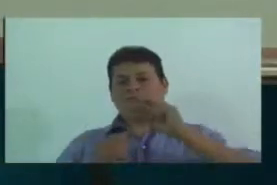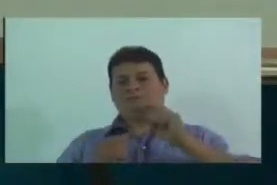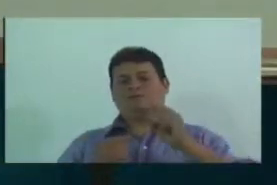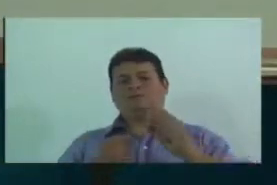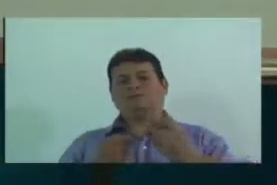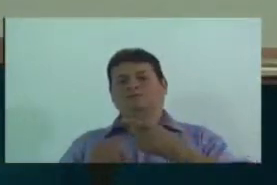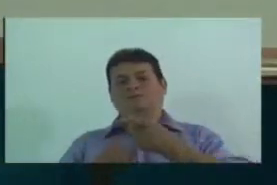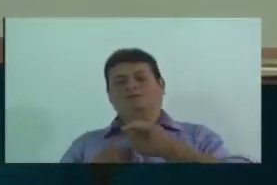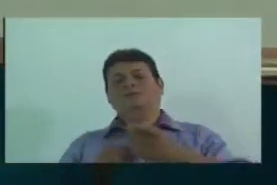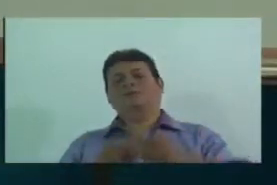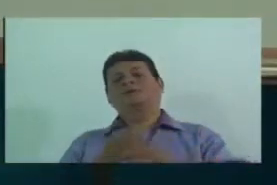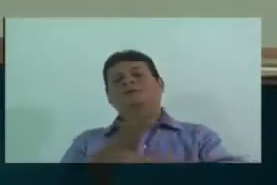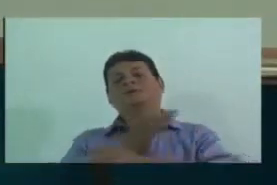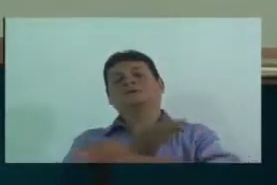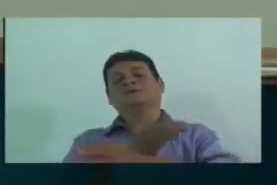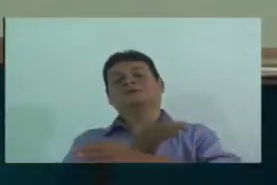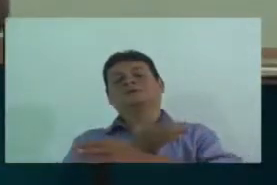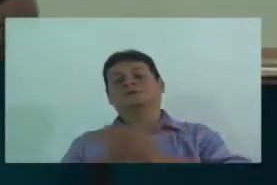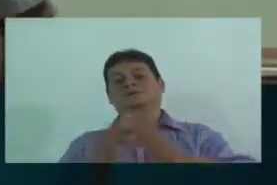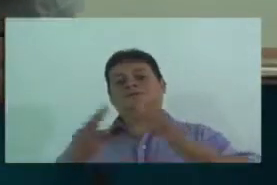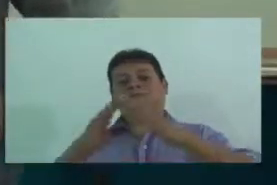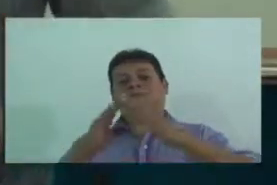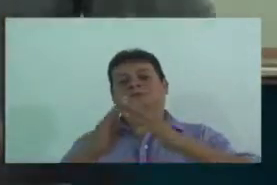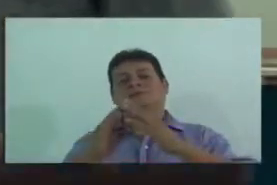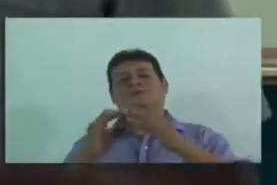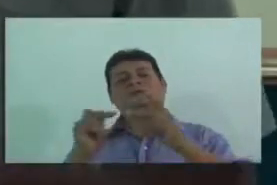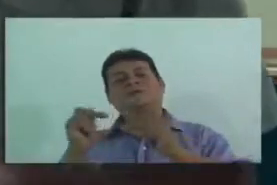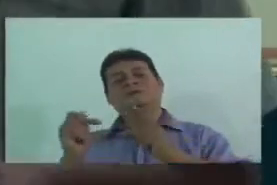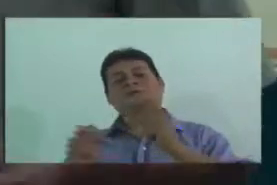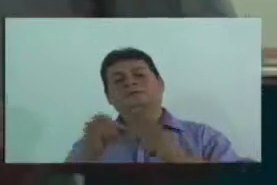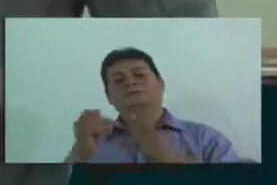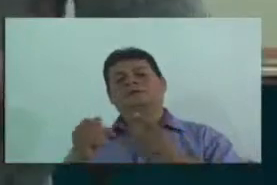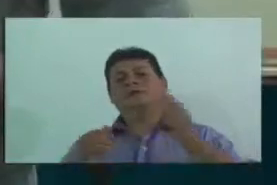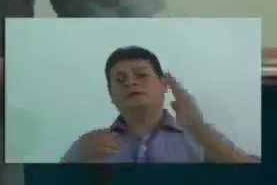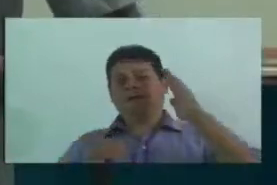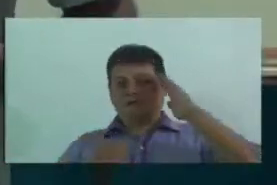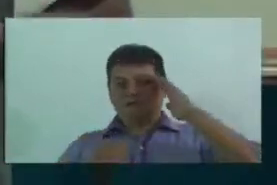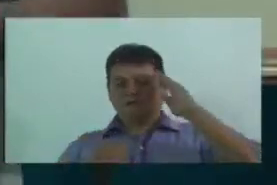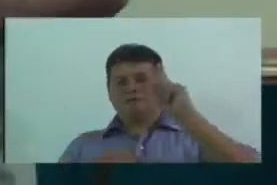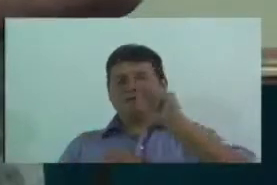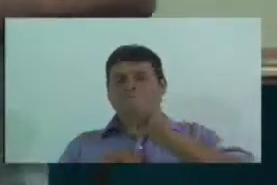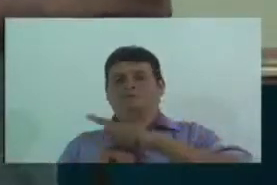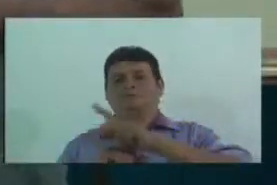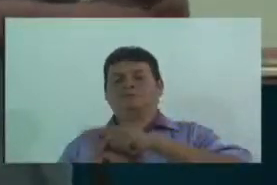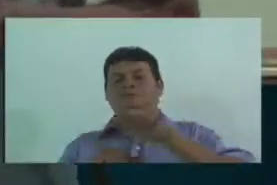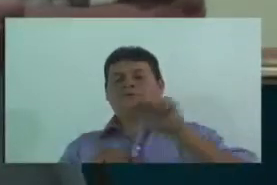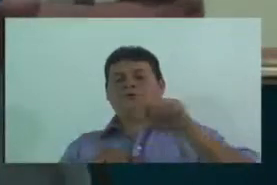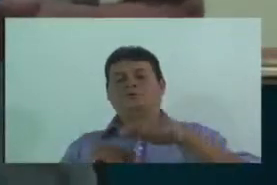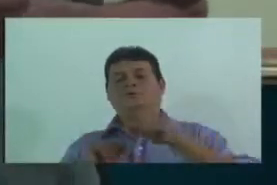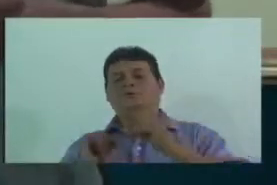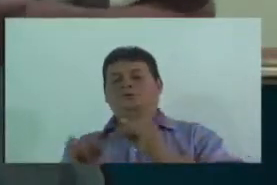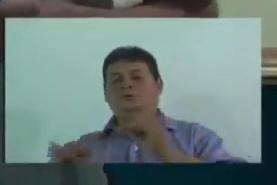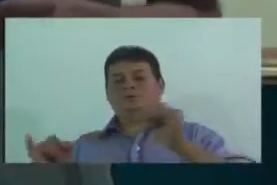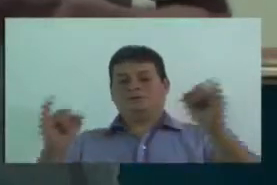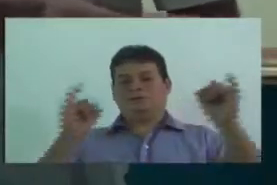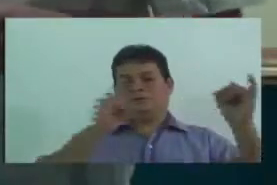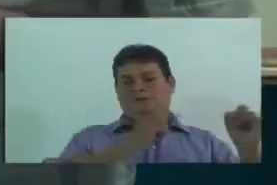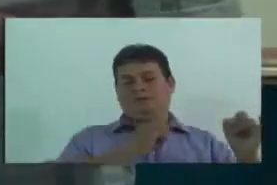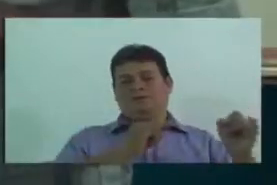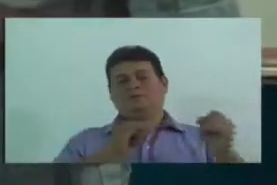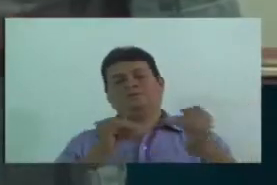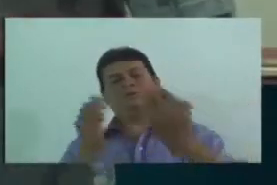esta ocasión les saluda el profe Alcis Pavón. Ja, Ñembo de Puco, Ara, Peguá, Jina,